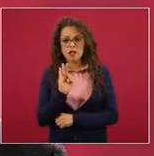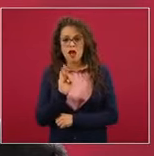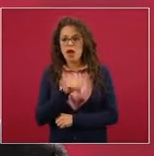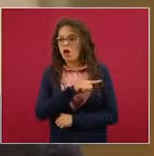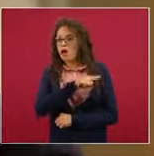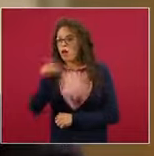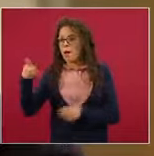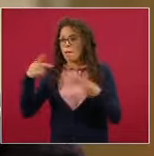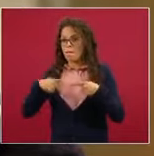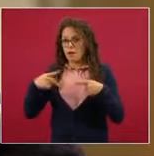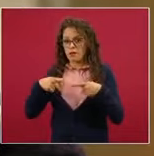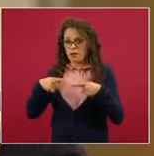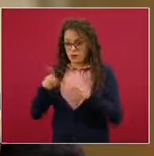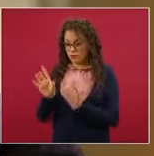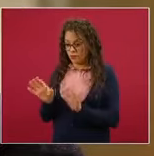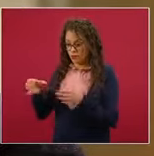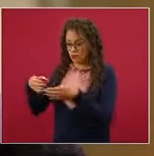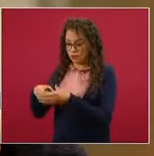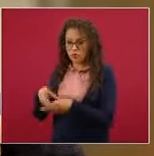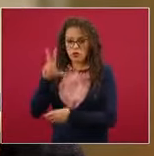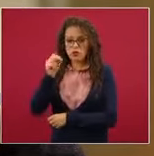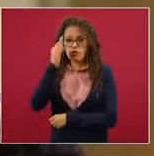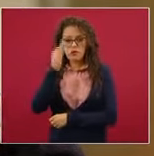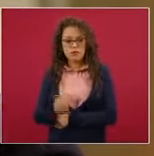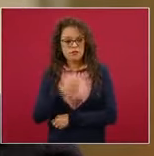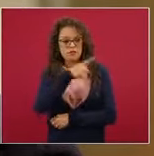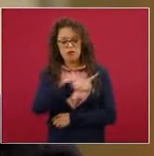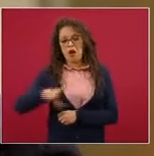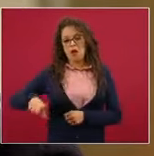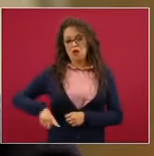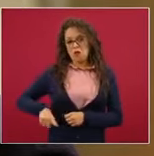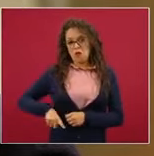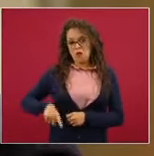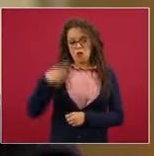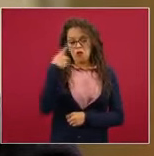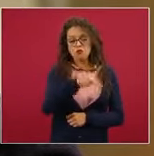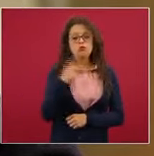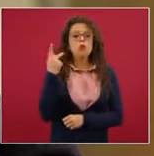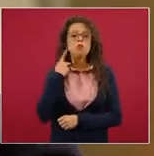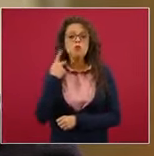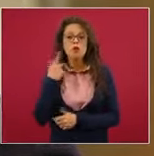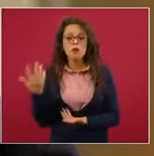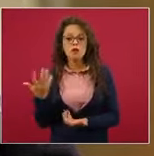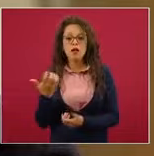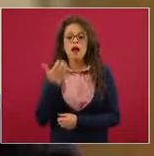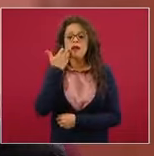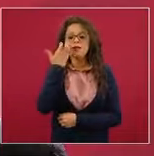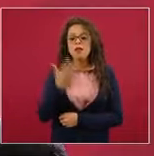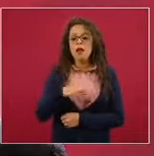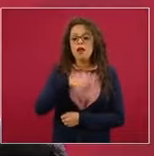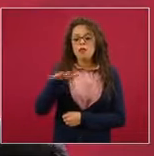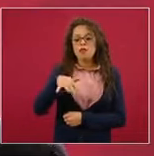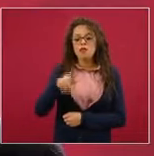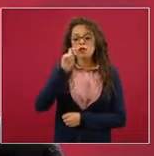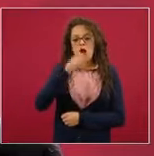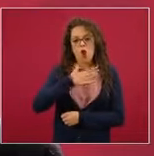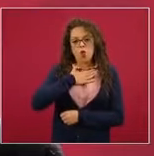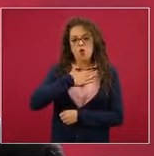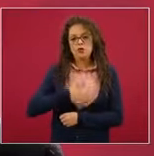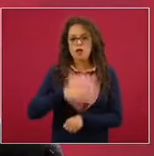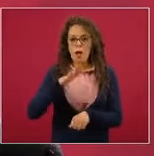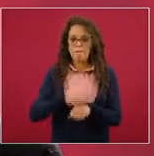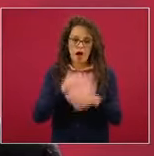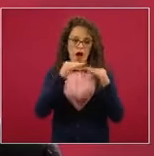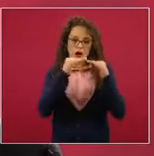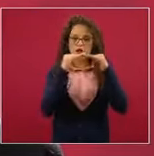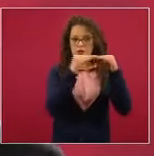afectados por las políticas de este gobierno, que busca una mayor justicia social y una mayor equidad. Por favor,